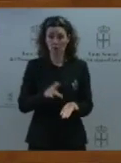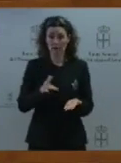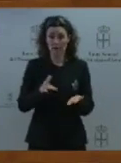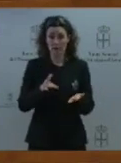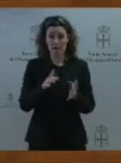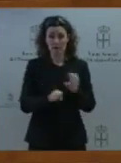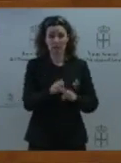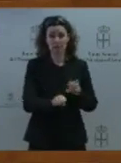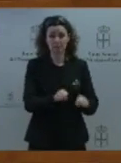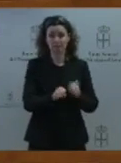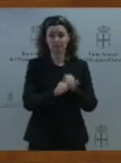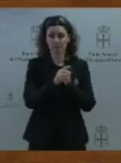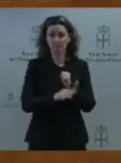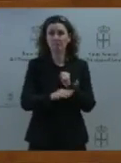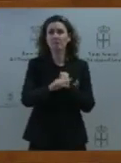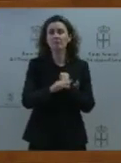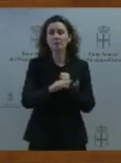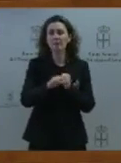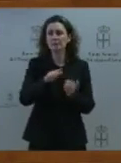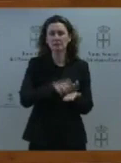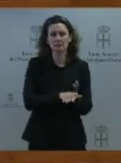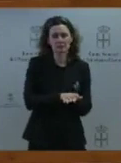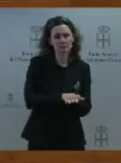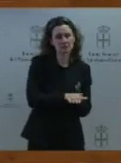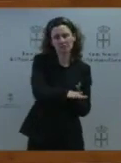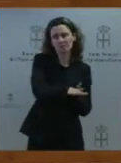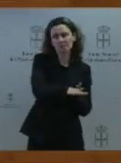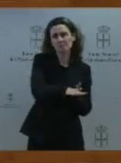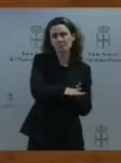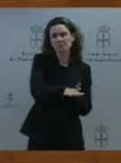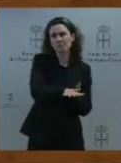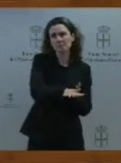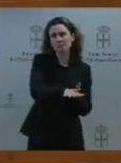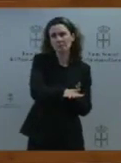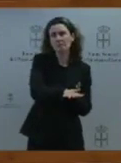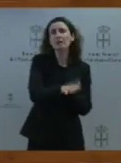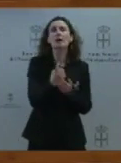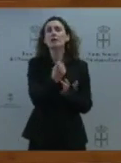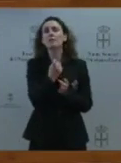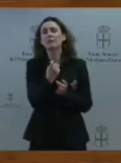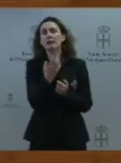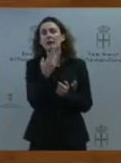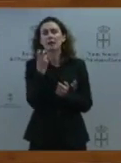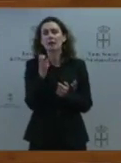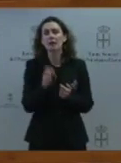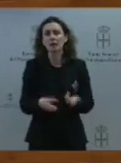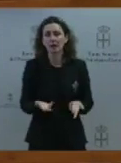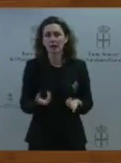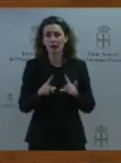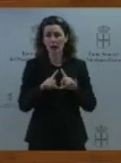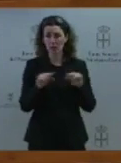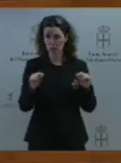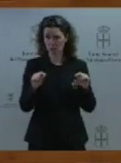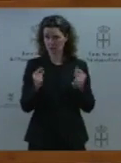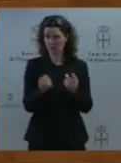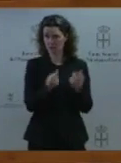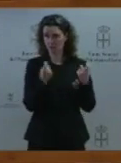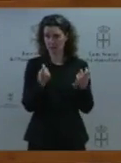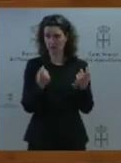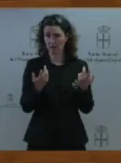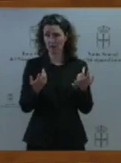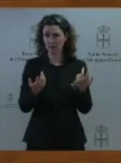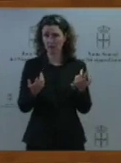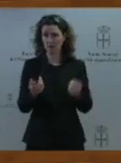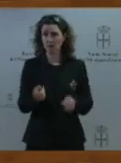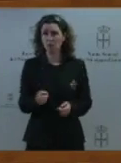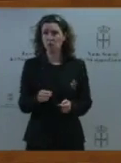Marino asturiano dónde va a ir Quién la necesita la necesitan sostenernos Y asturianas por qué no tenemos paneles solares en nuestros